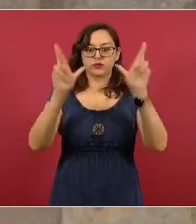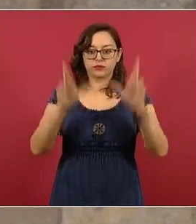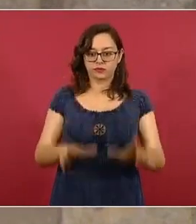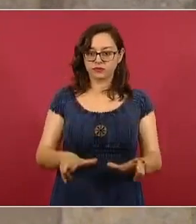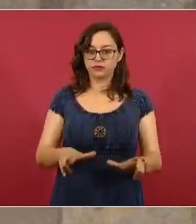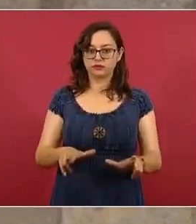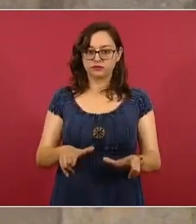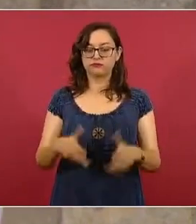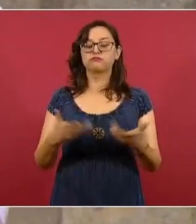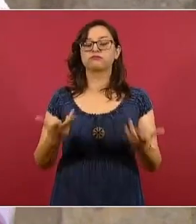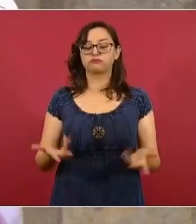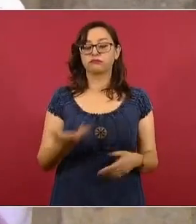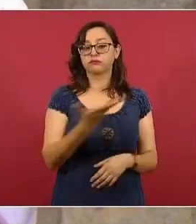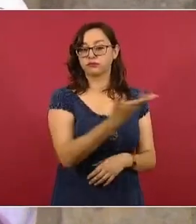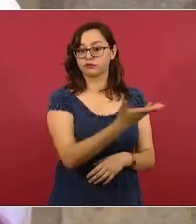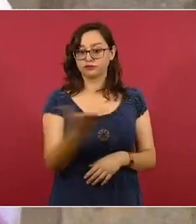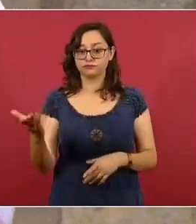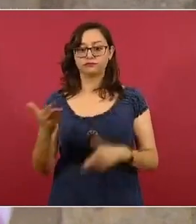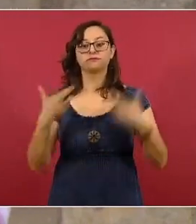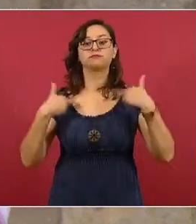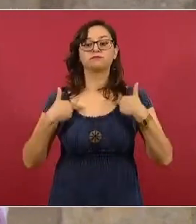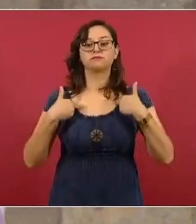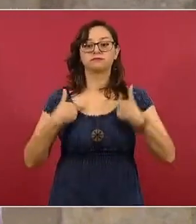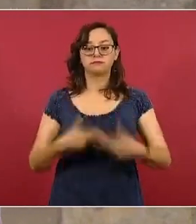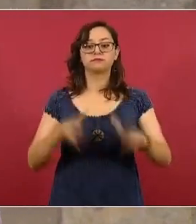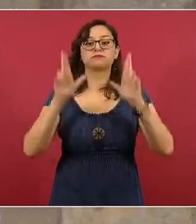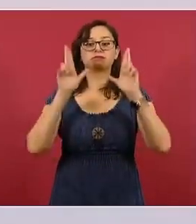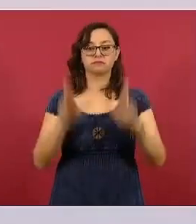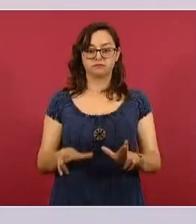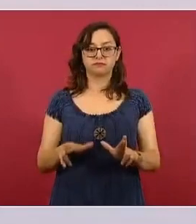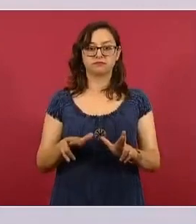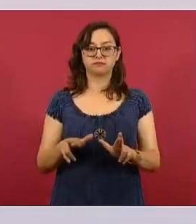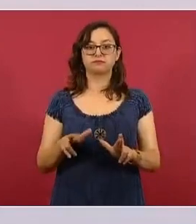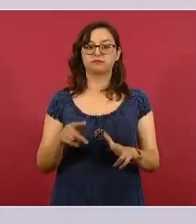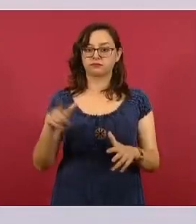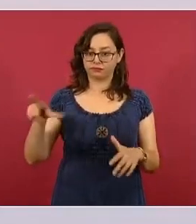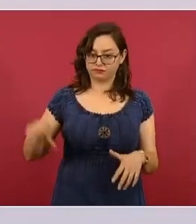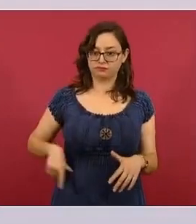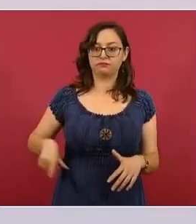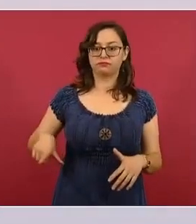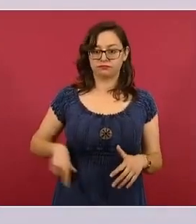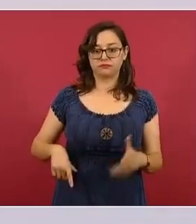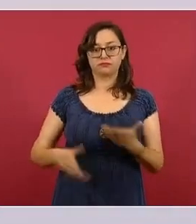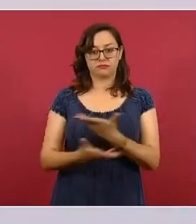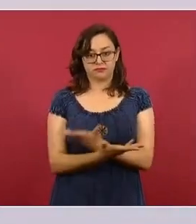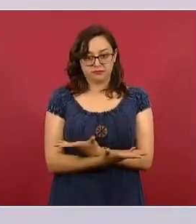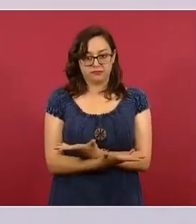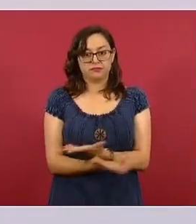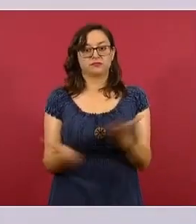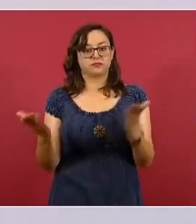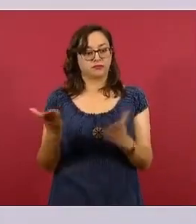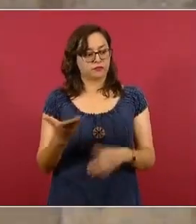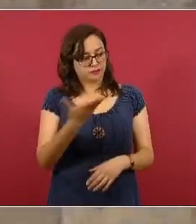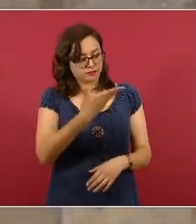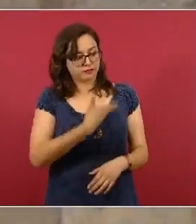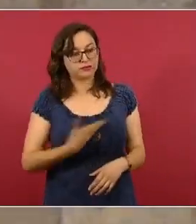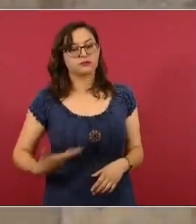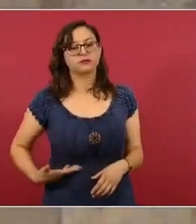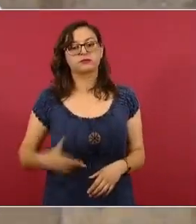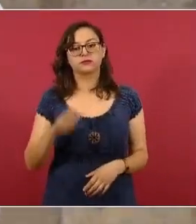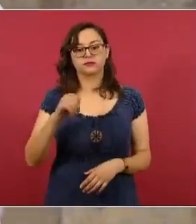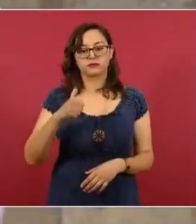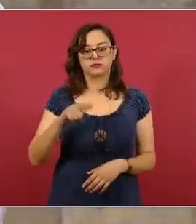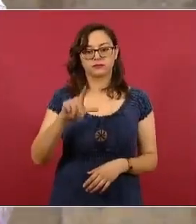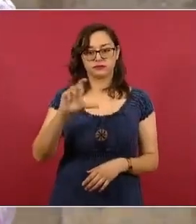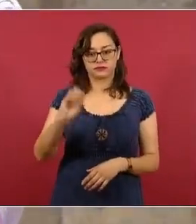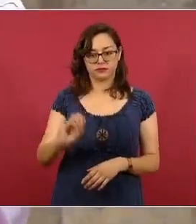presentes, en la voz de ustedes, que será la voz de este gobierno, del gobierno que preside el